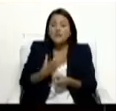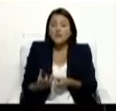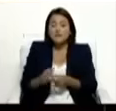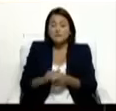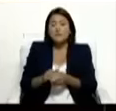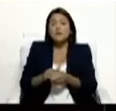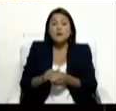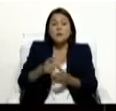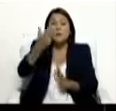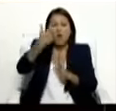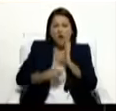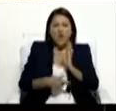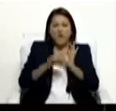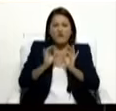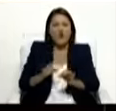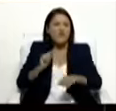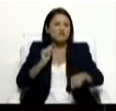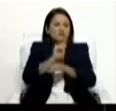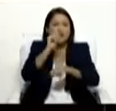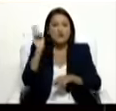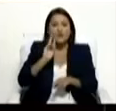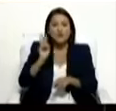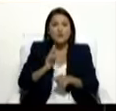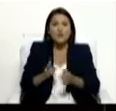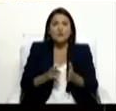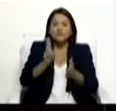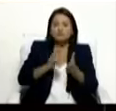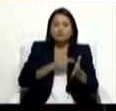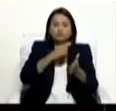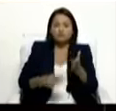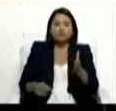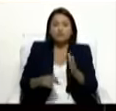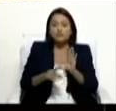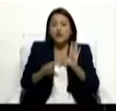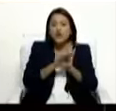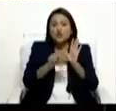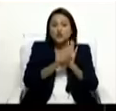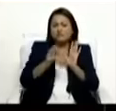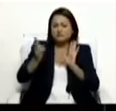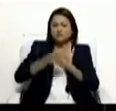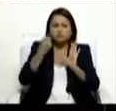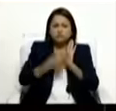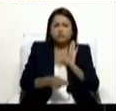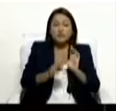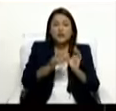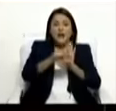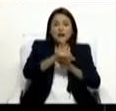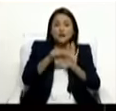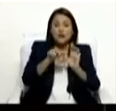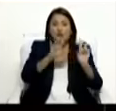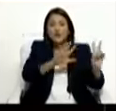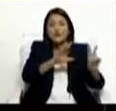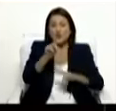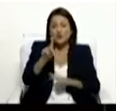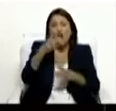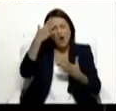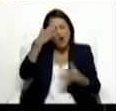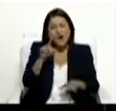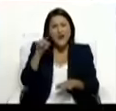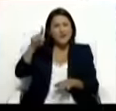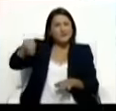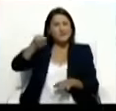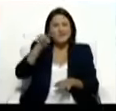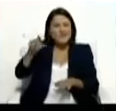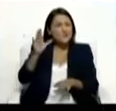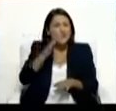la Constitución, que la elimine, que borre el artículo 71. Quizás no tienen conocimiento de que en nuestro